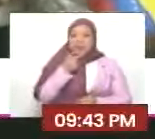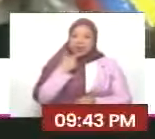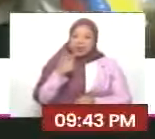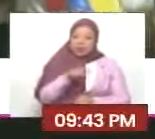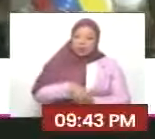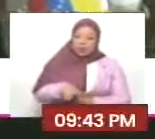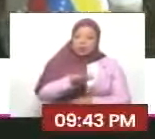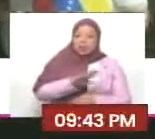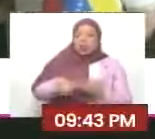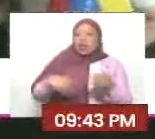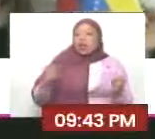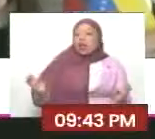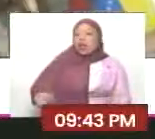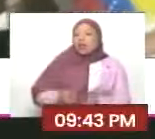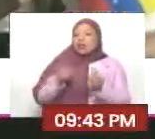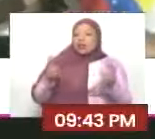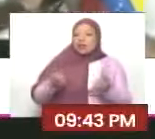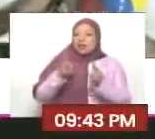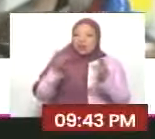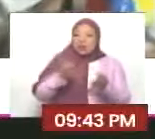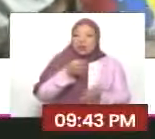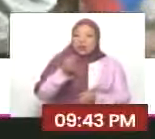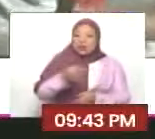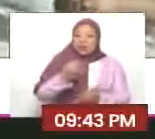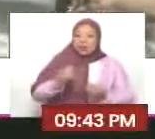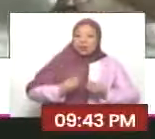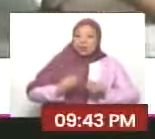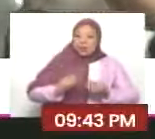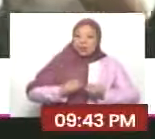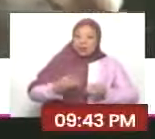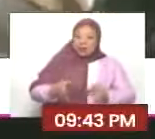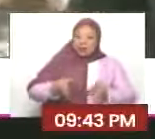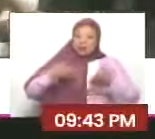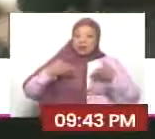Clavellinas! ¡Hasta la victoria siempre!